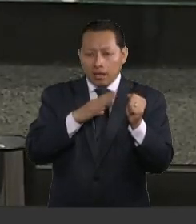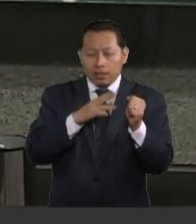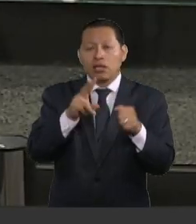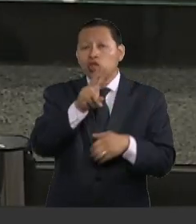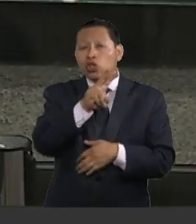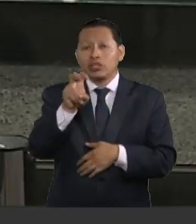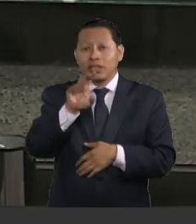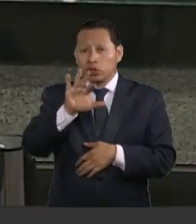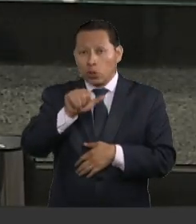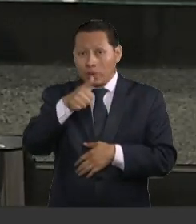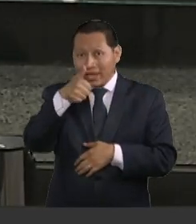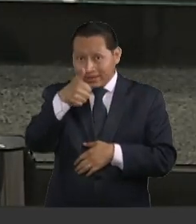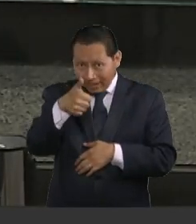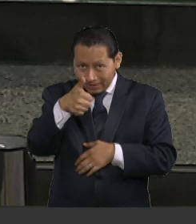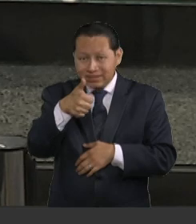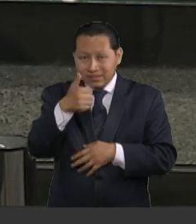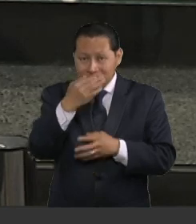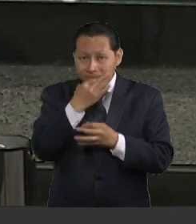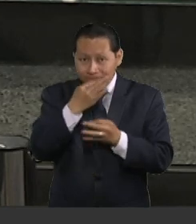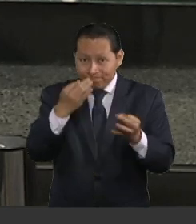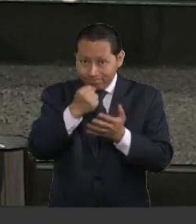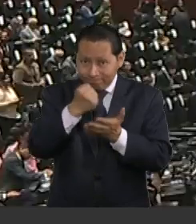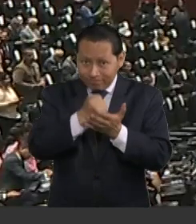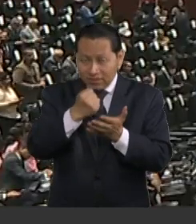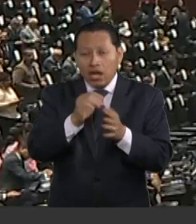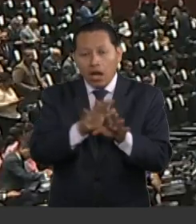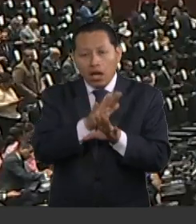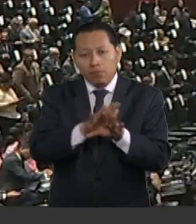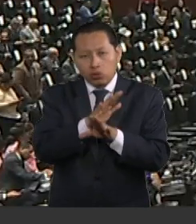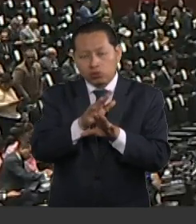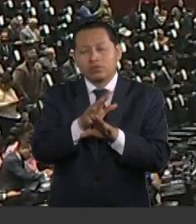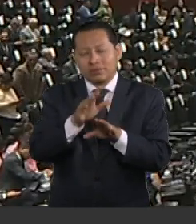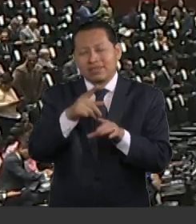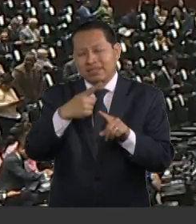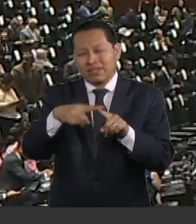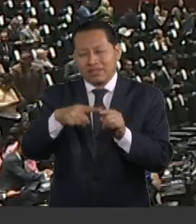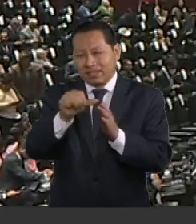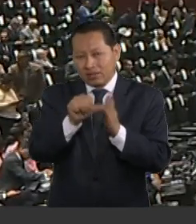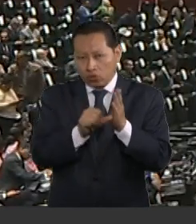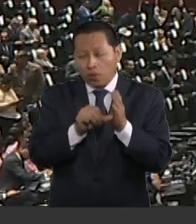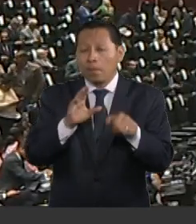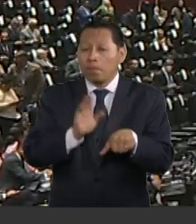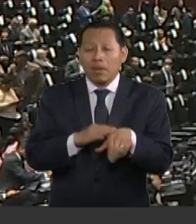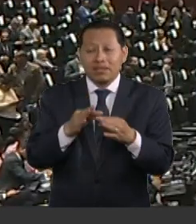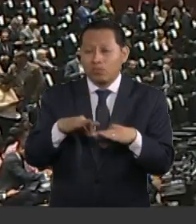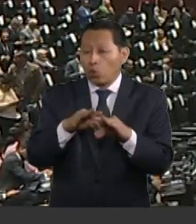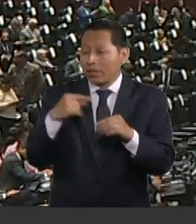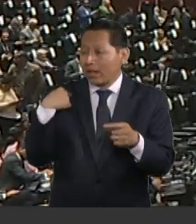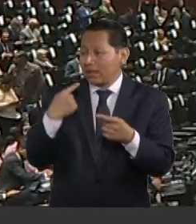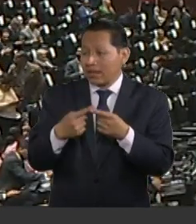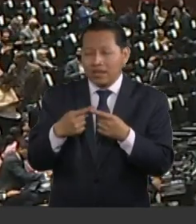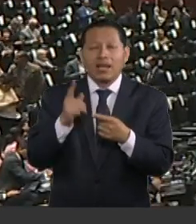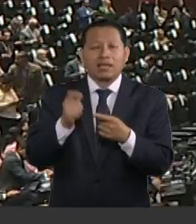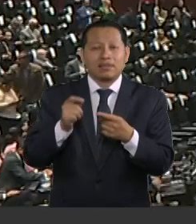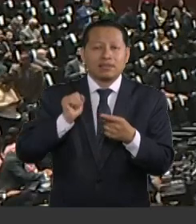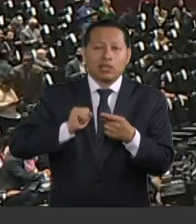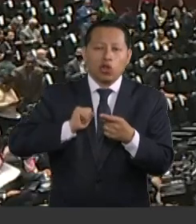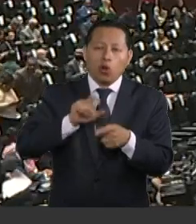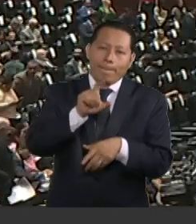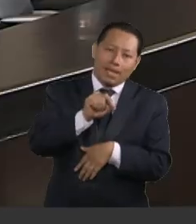decretos que han cambiado el contenido de más de 700 artículos especialmente en los últimos años del siglo XX y